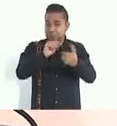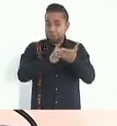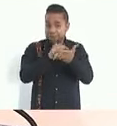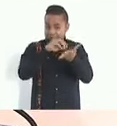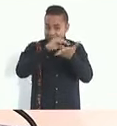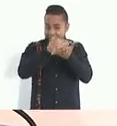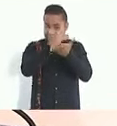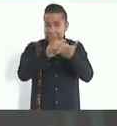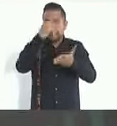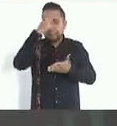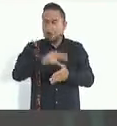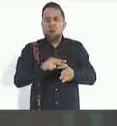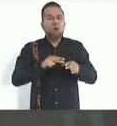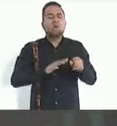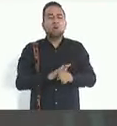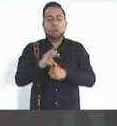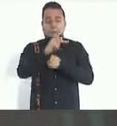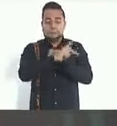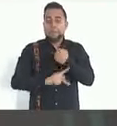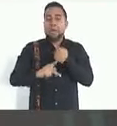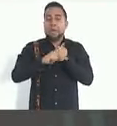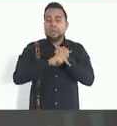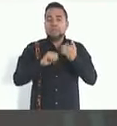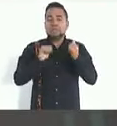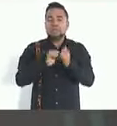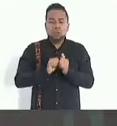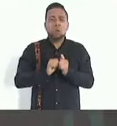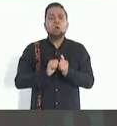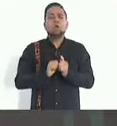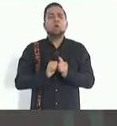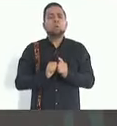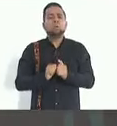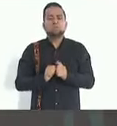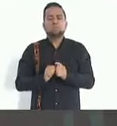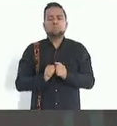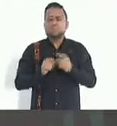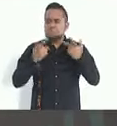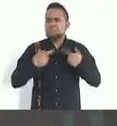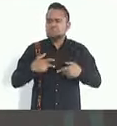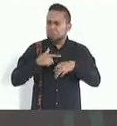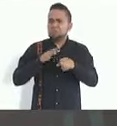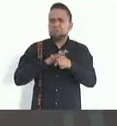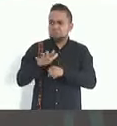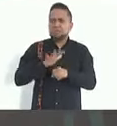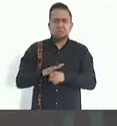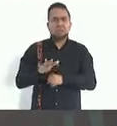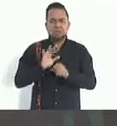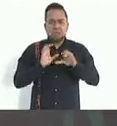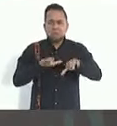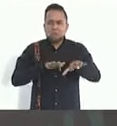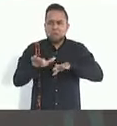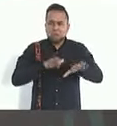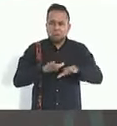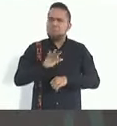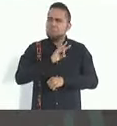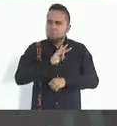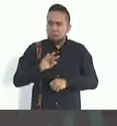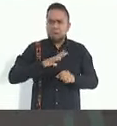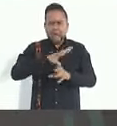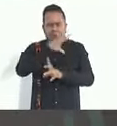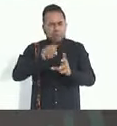como país con menos desempleo? Casi tenemos empleo